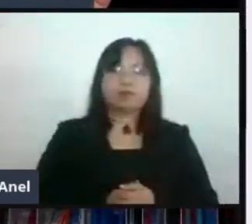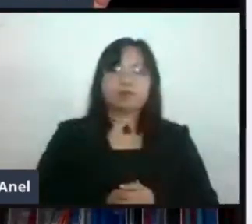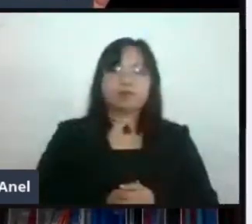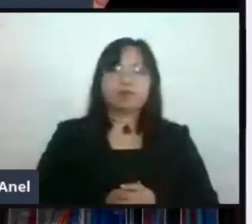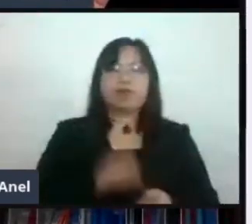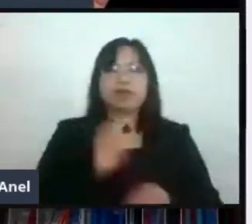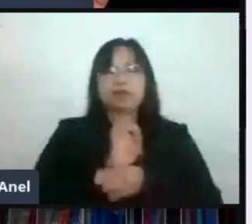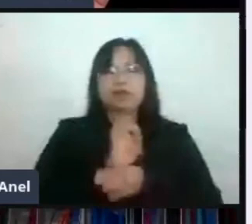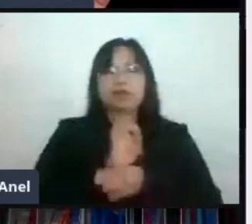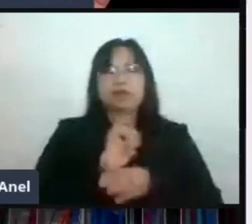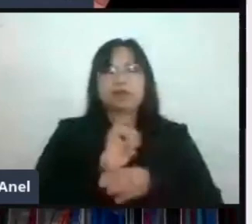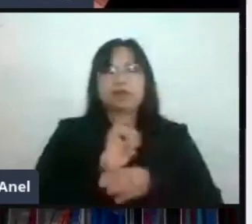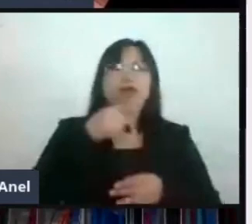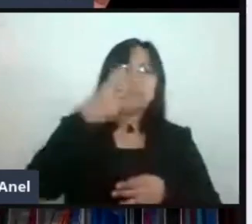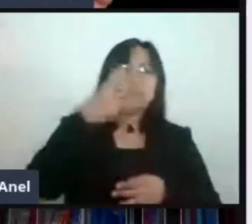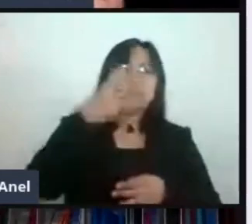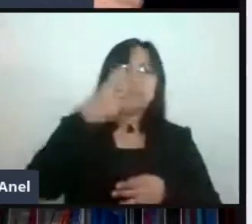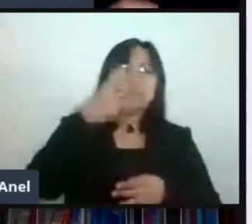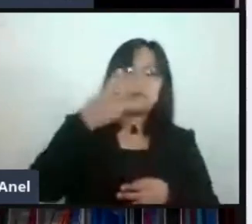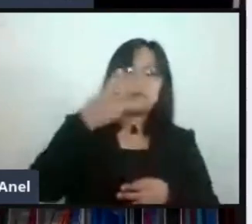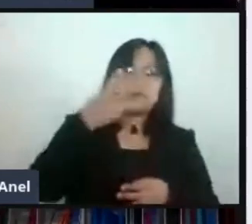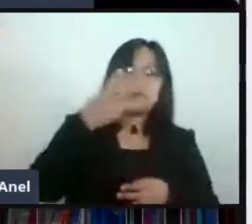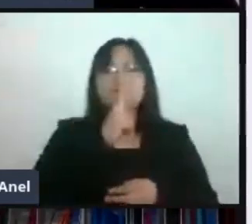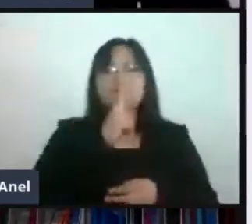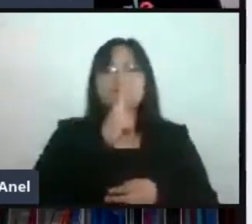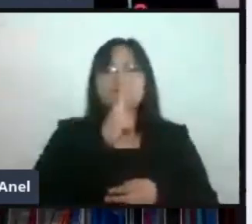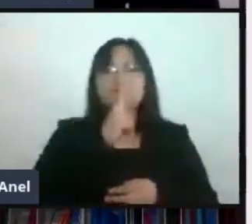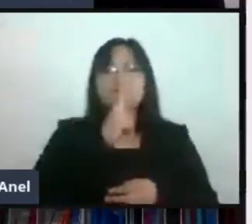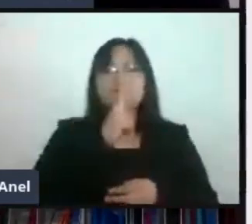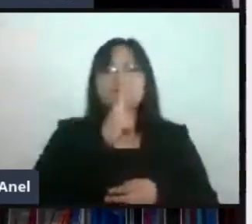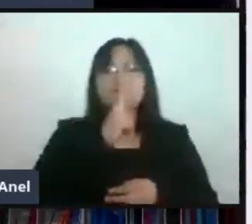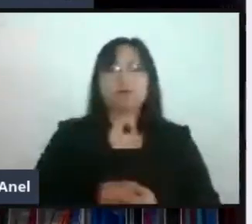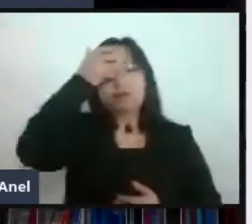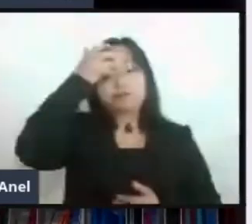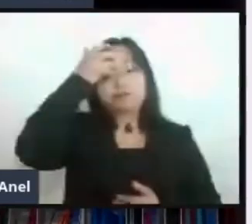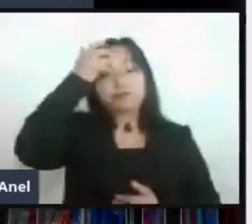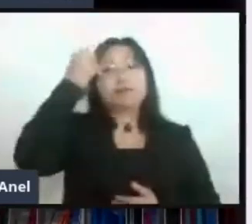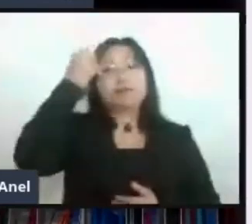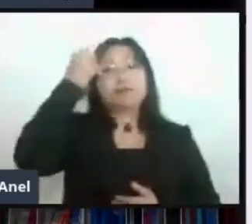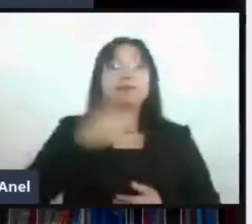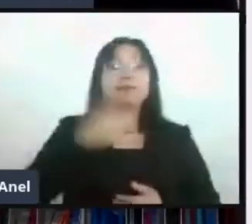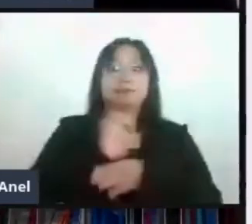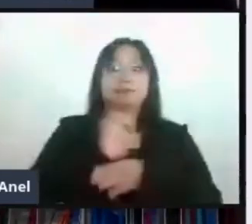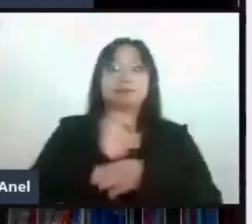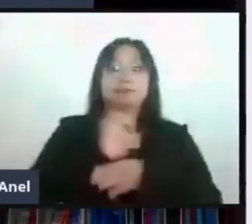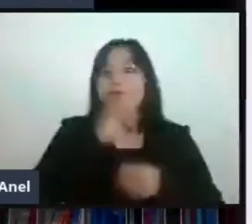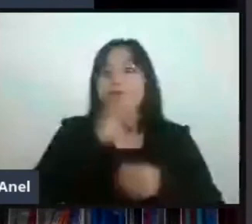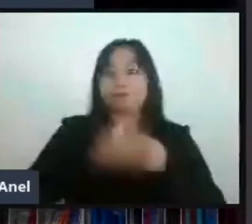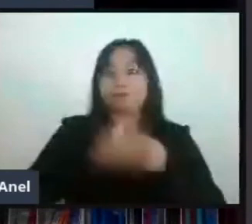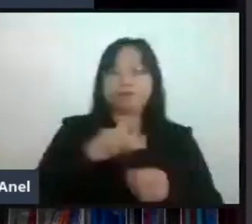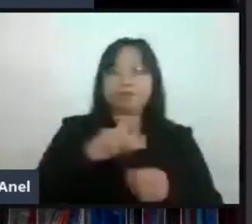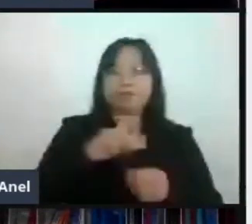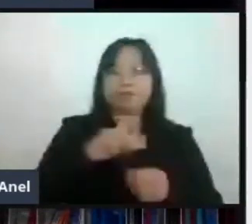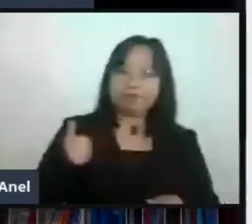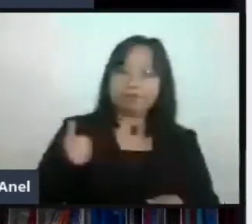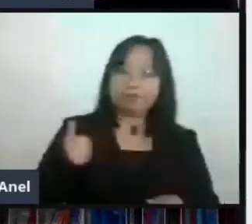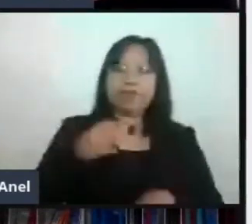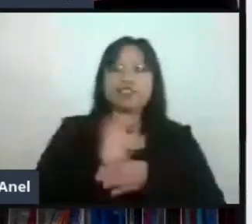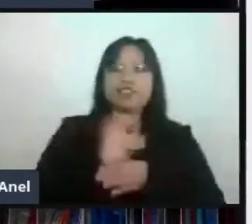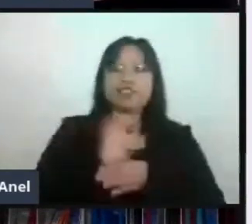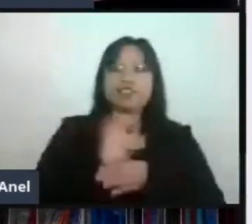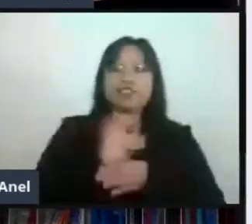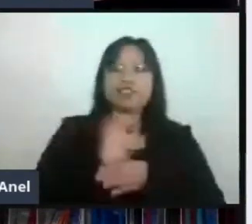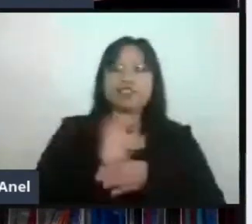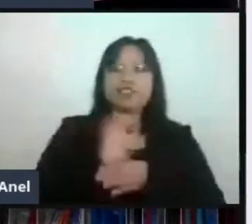sea la Opción tres. tercera. Le Perfecto. doy finalizado. Y para hacer la pruebita, voy a hacer la vista previa. Yo